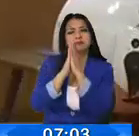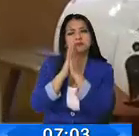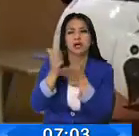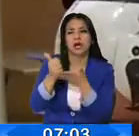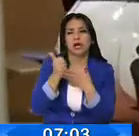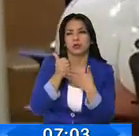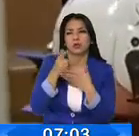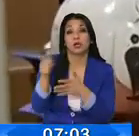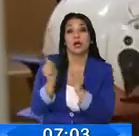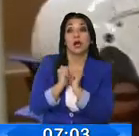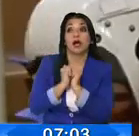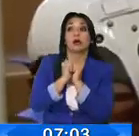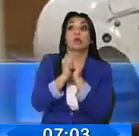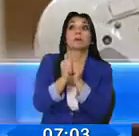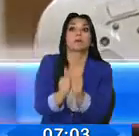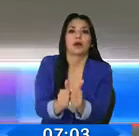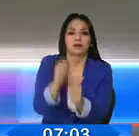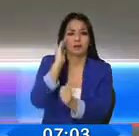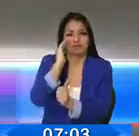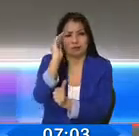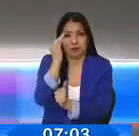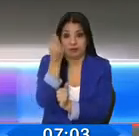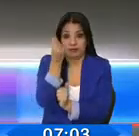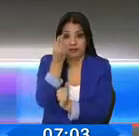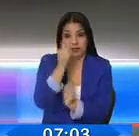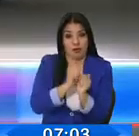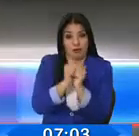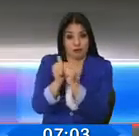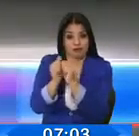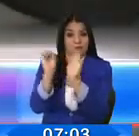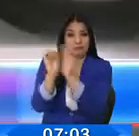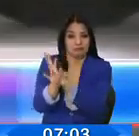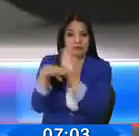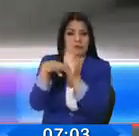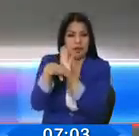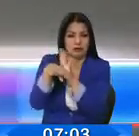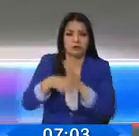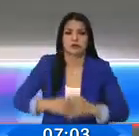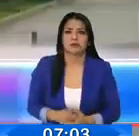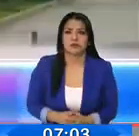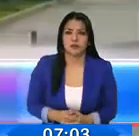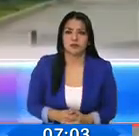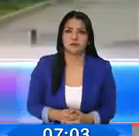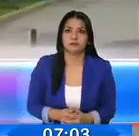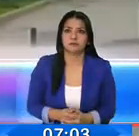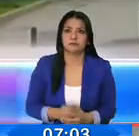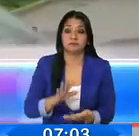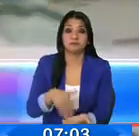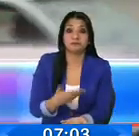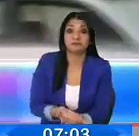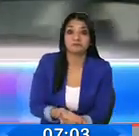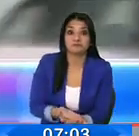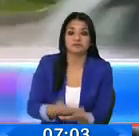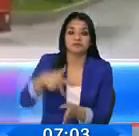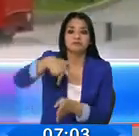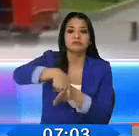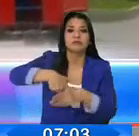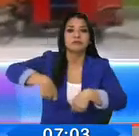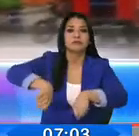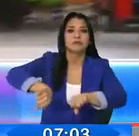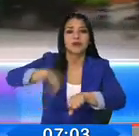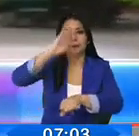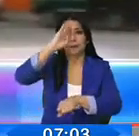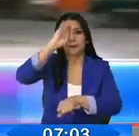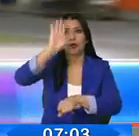el servicio de traslado de valores. Al cabo de varios minutos, llegó un supuesto agente de la policía